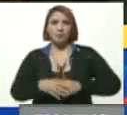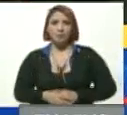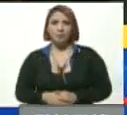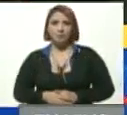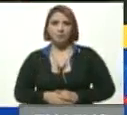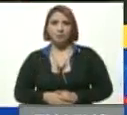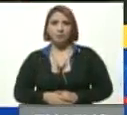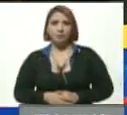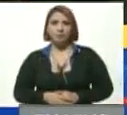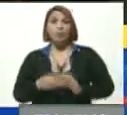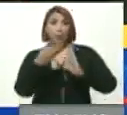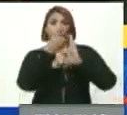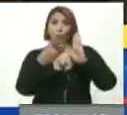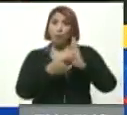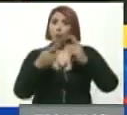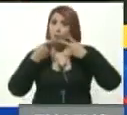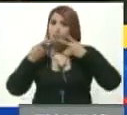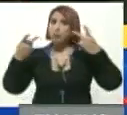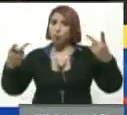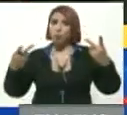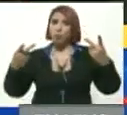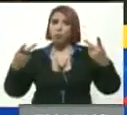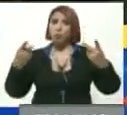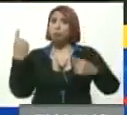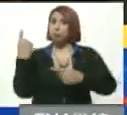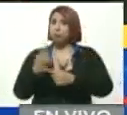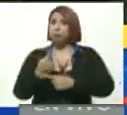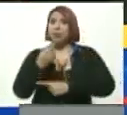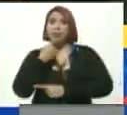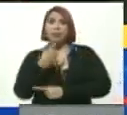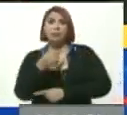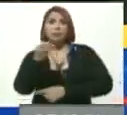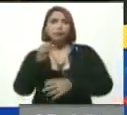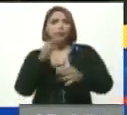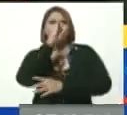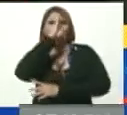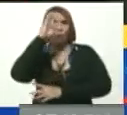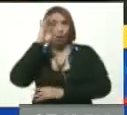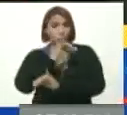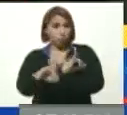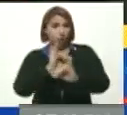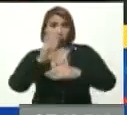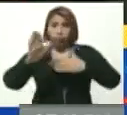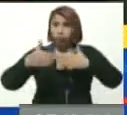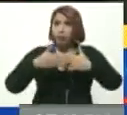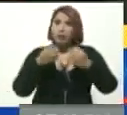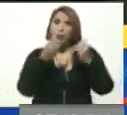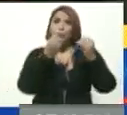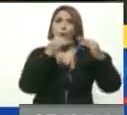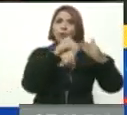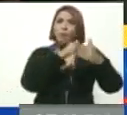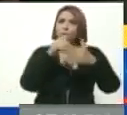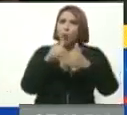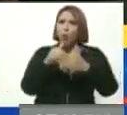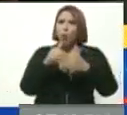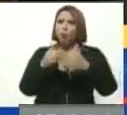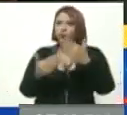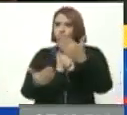Que es un documento público, como bien refiere Diosdado. Una vez que ya cierran, se cuentan los votos, se